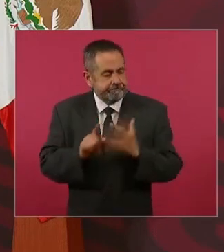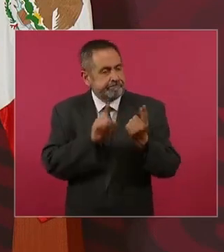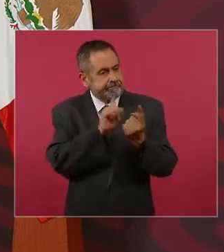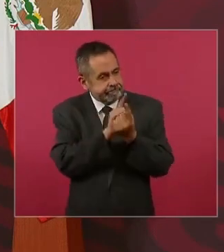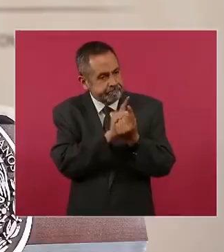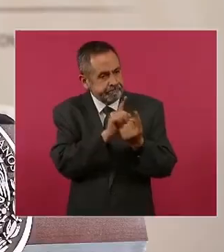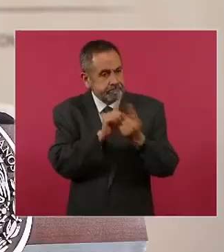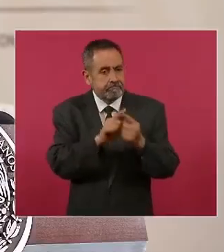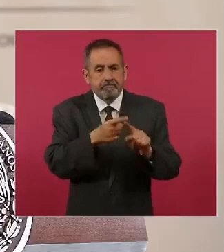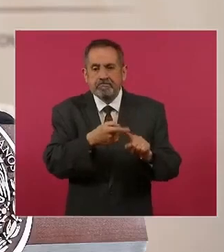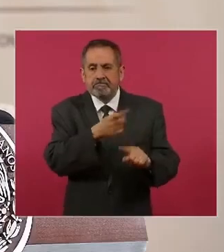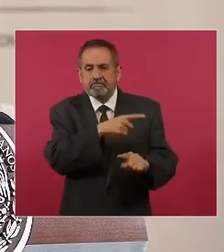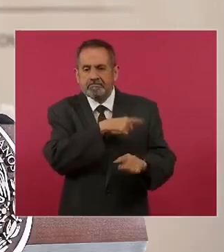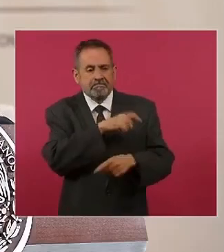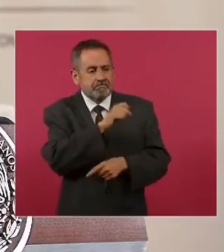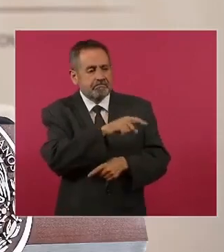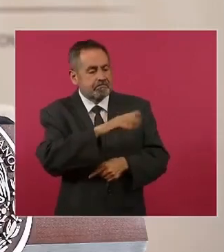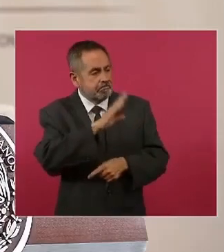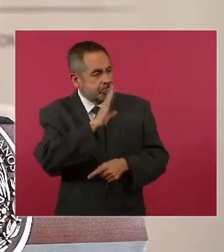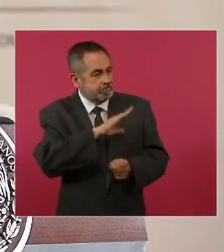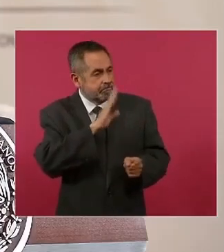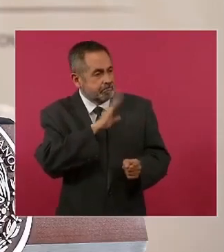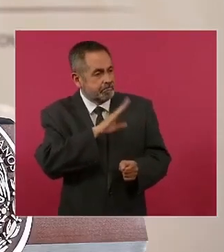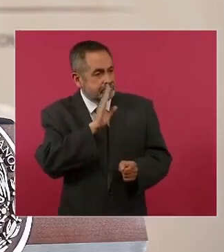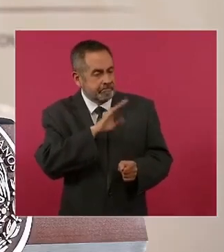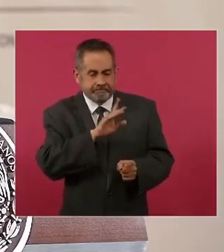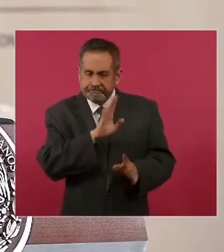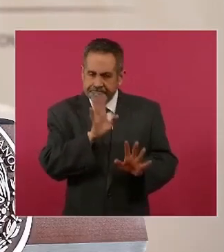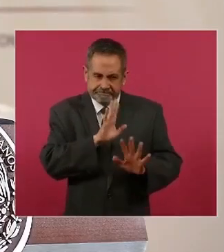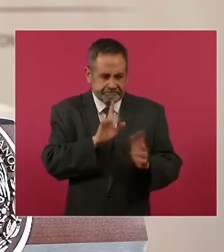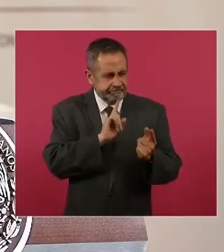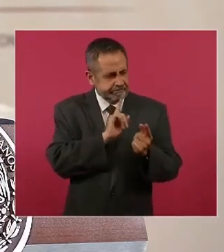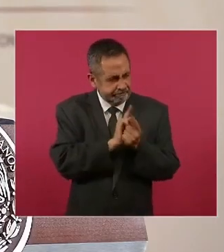actuando mal,